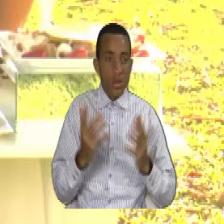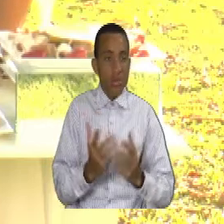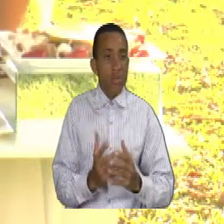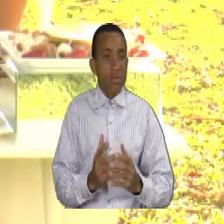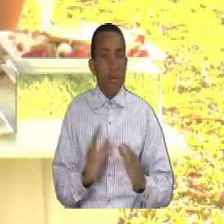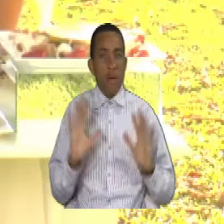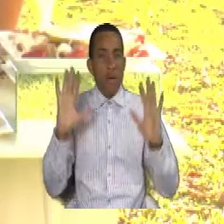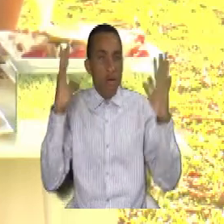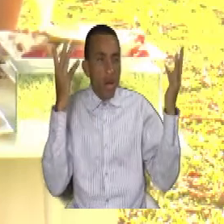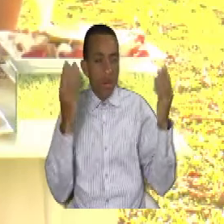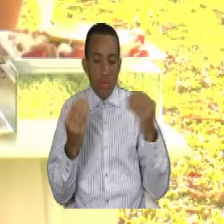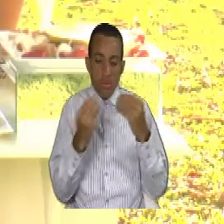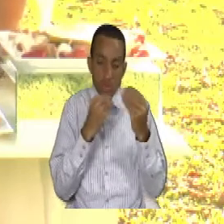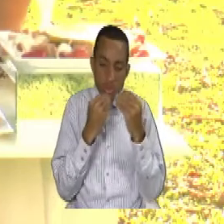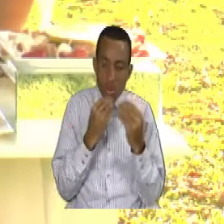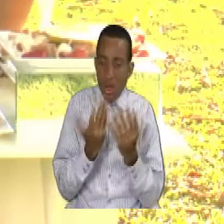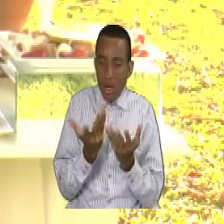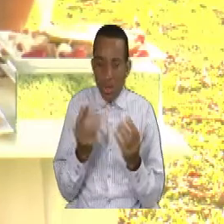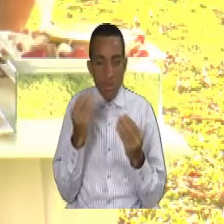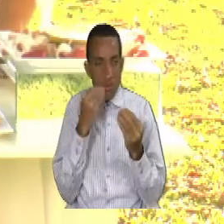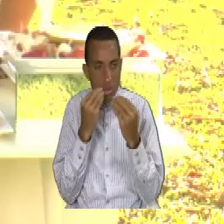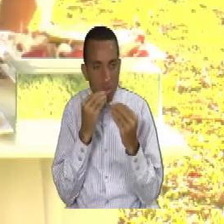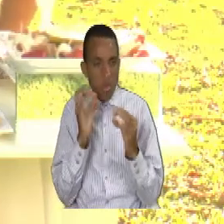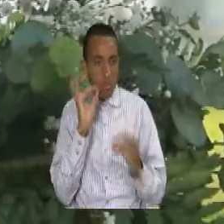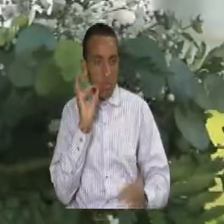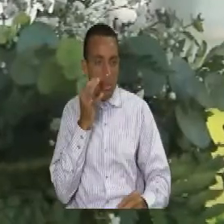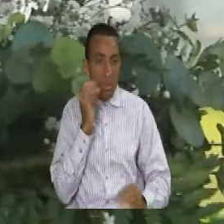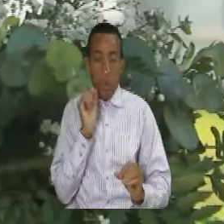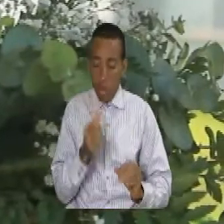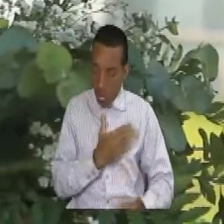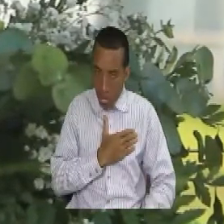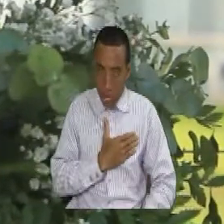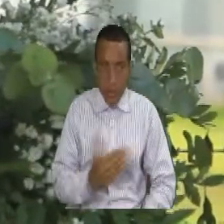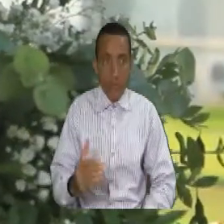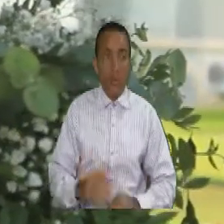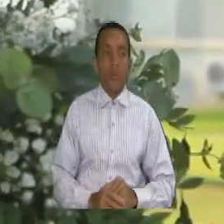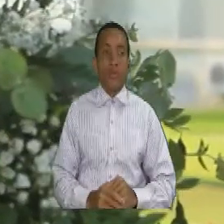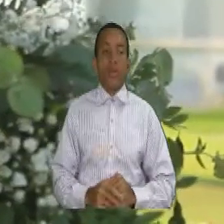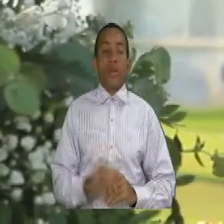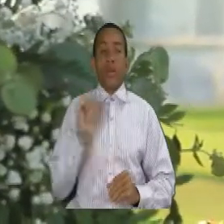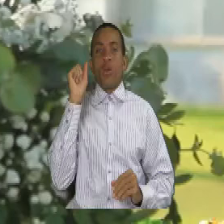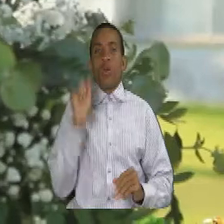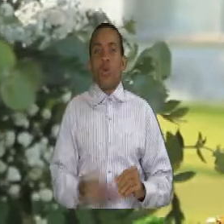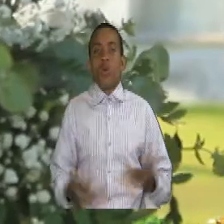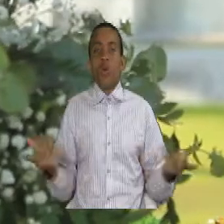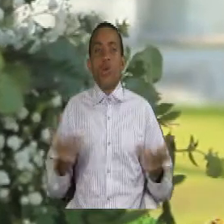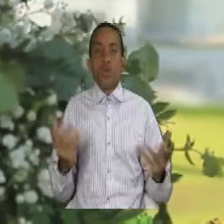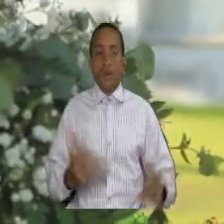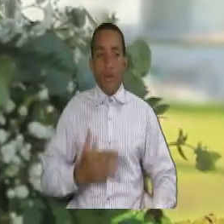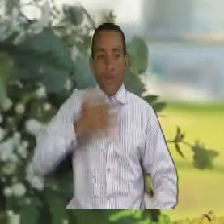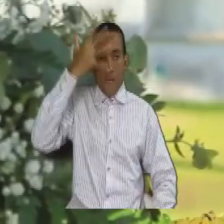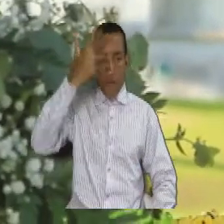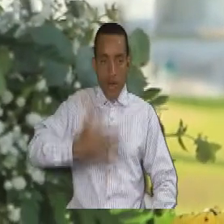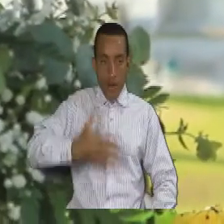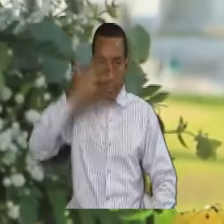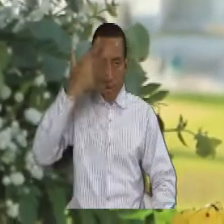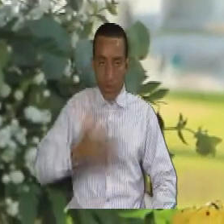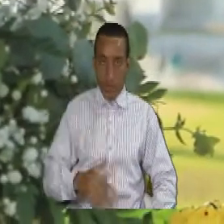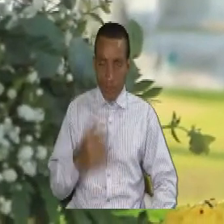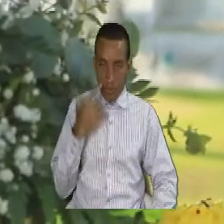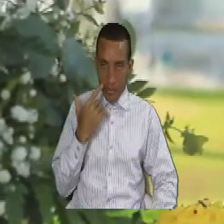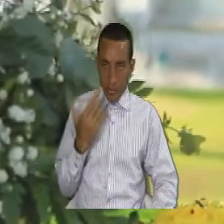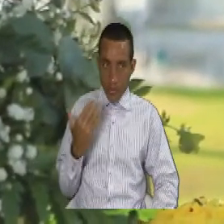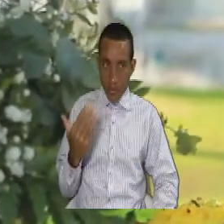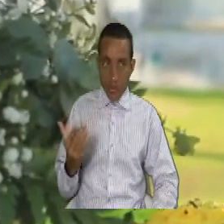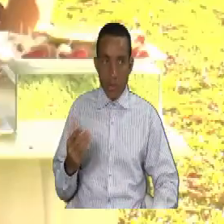pasabocas, una comida deliciosa. Ellas por supuesto los pueden atender. Sí, señora, claro, nos pueden encontrar en la página de Facebook que se llama Mecato Gourmet y